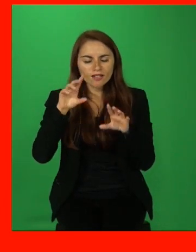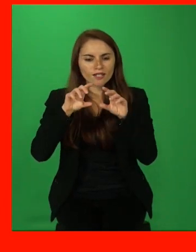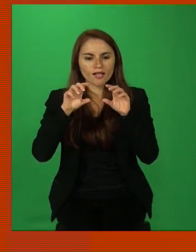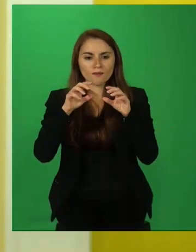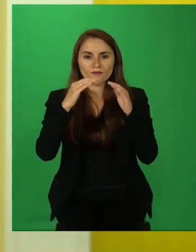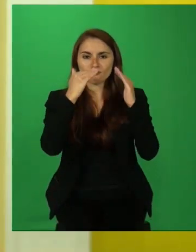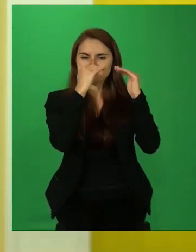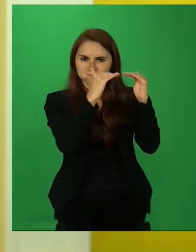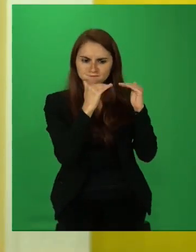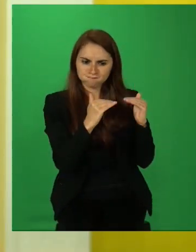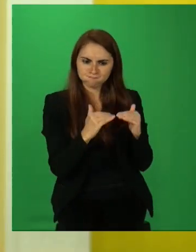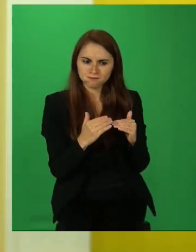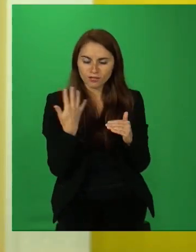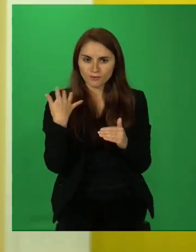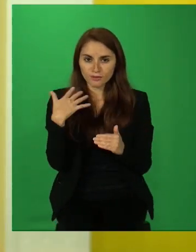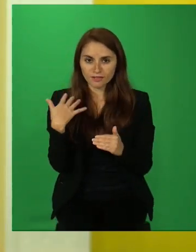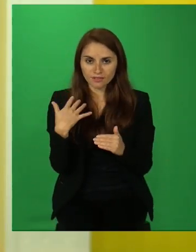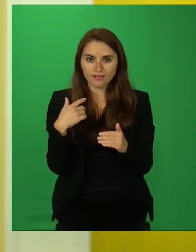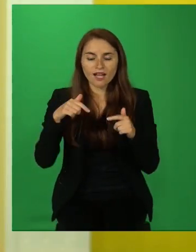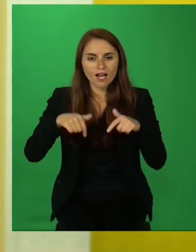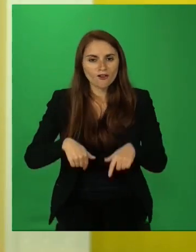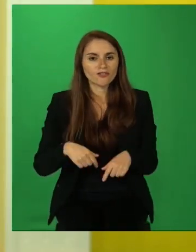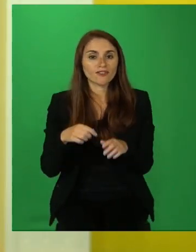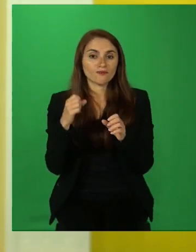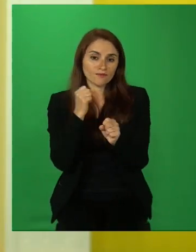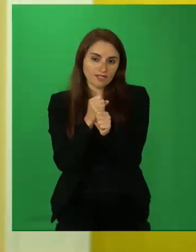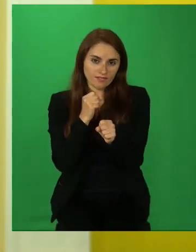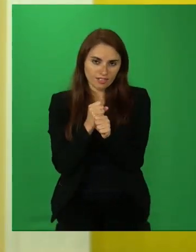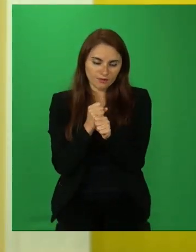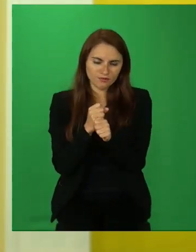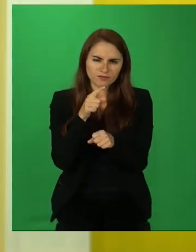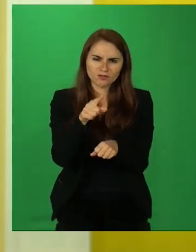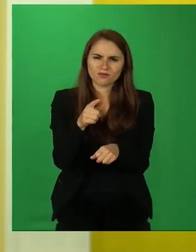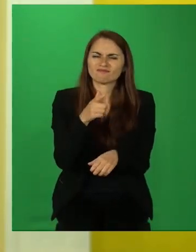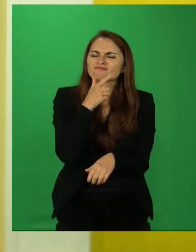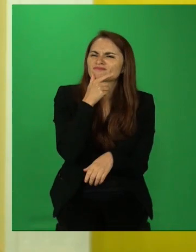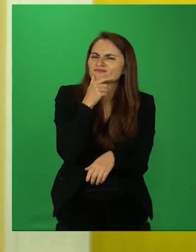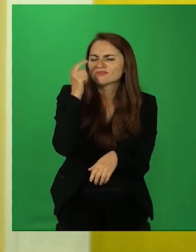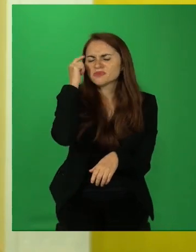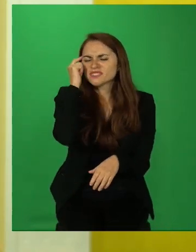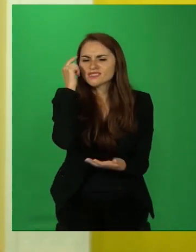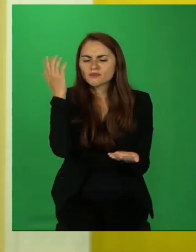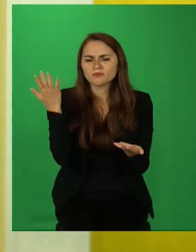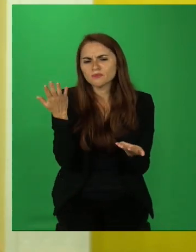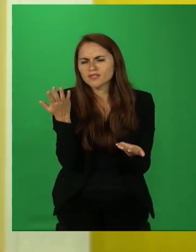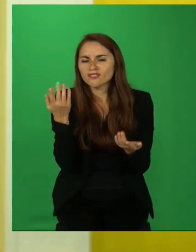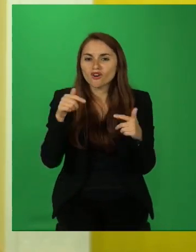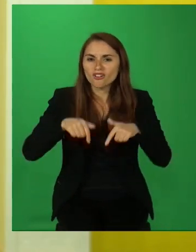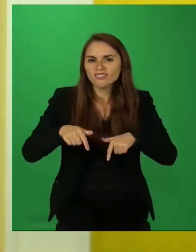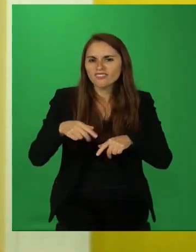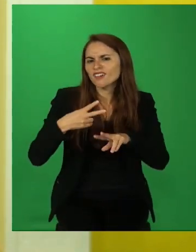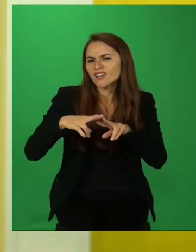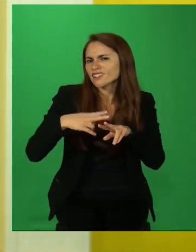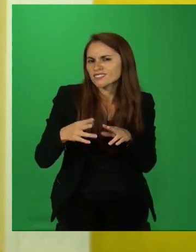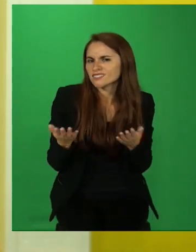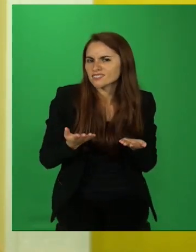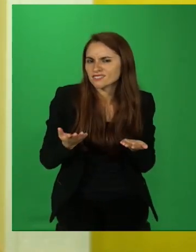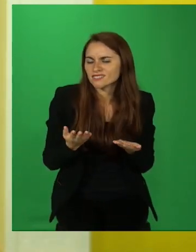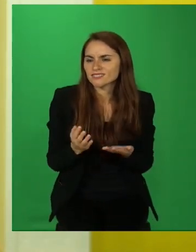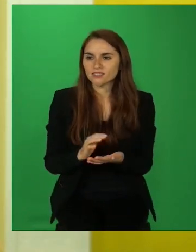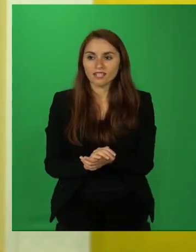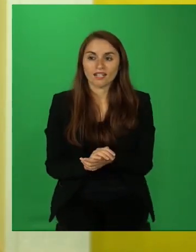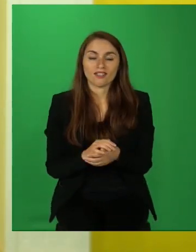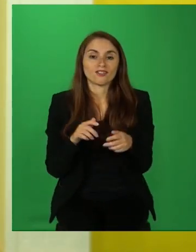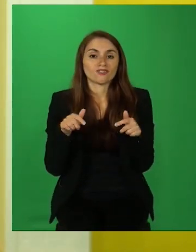son importantes vamos a trabajar estamos y tú te preguntarás pero profesora que es lo que vamos a hacer el día de hoy